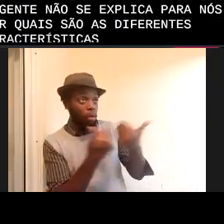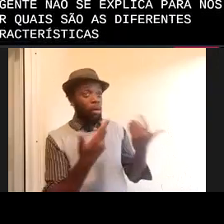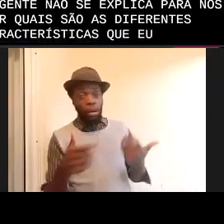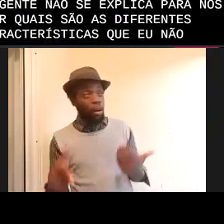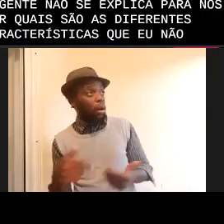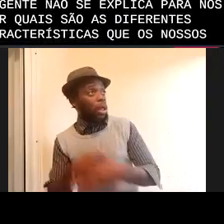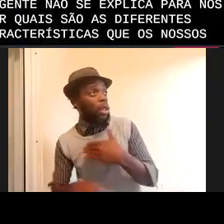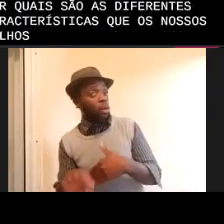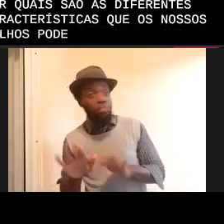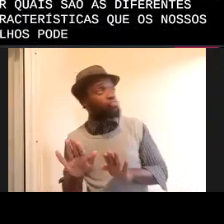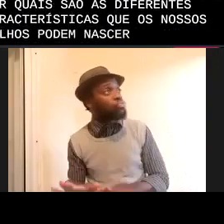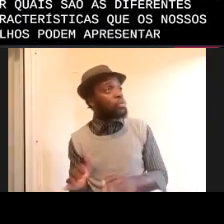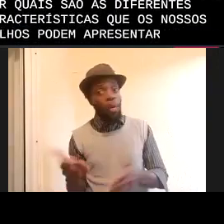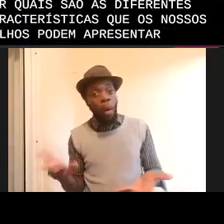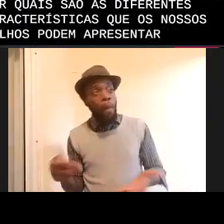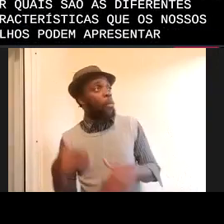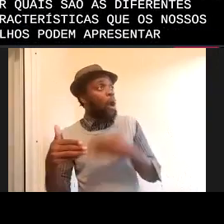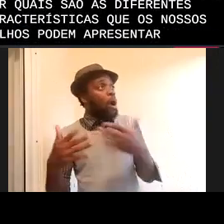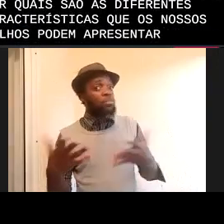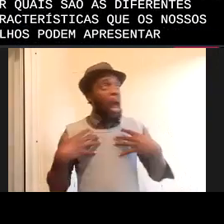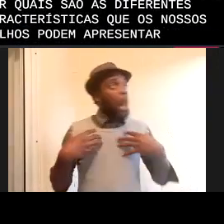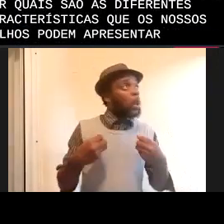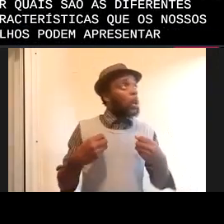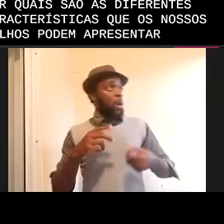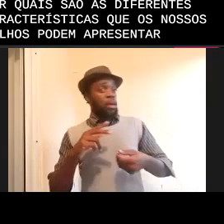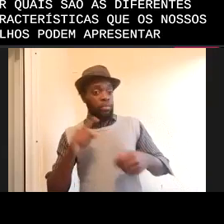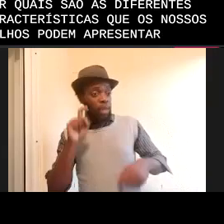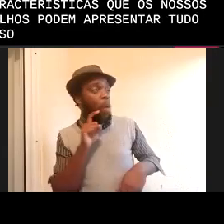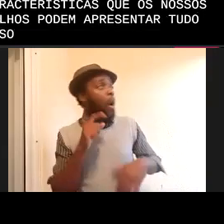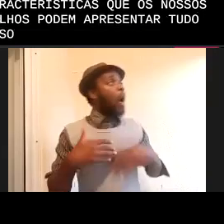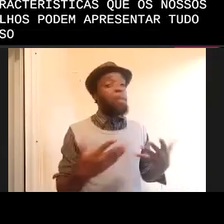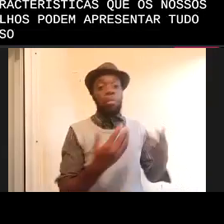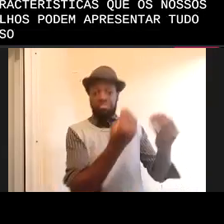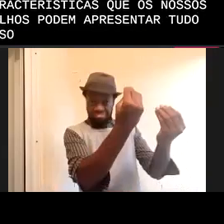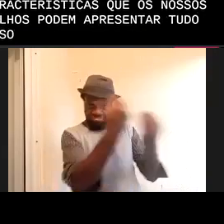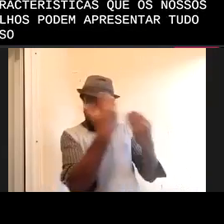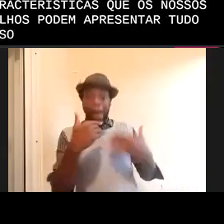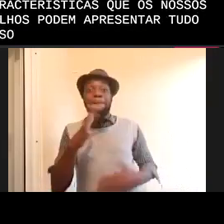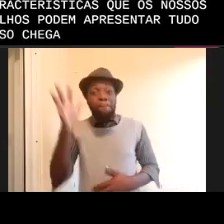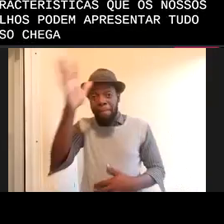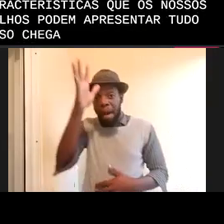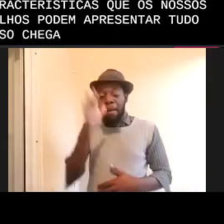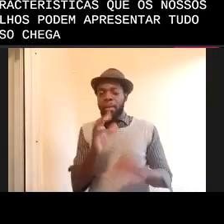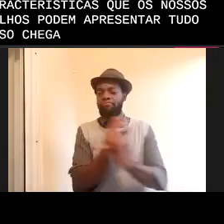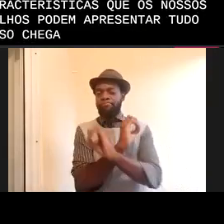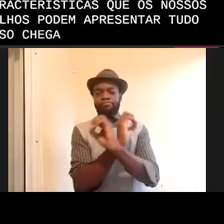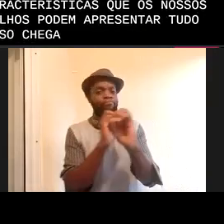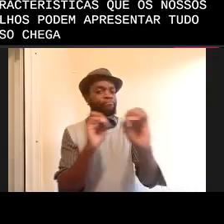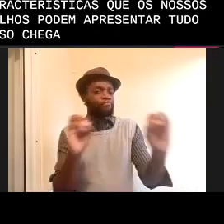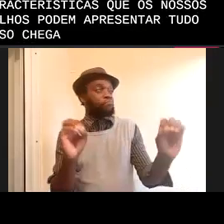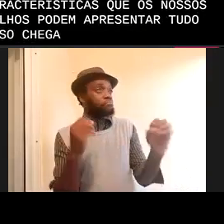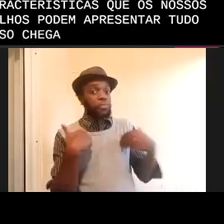presentan. Y todo esto viene a desembocar, ¿verdad? En un gran